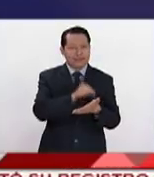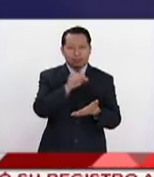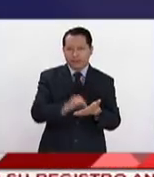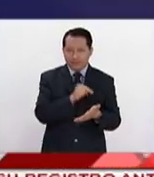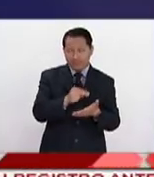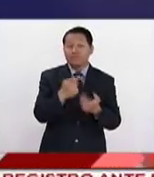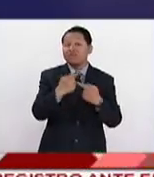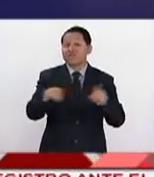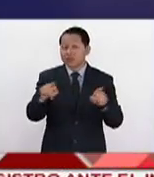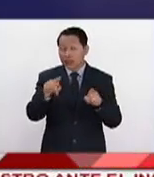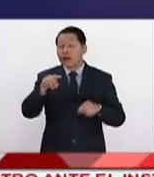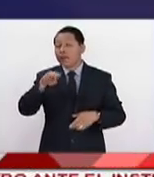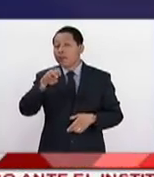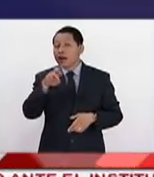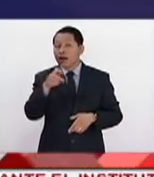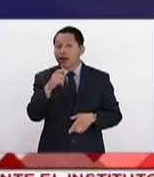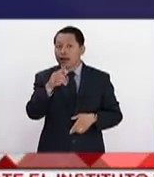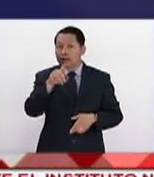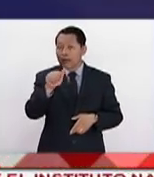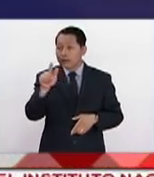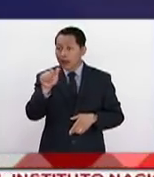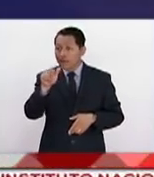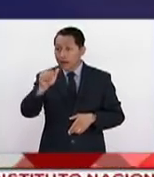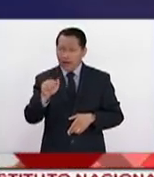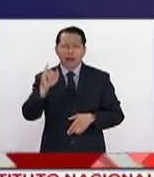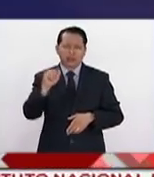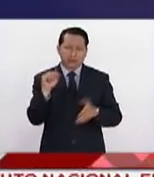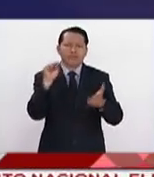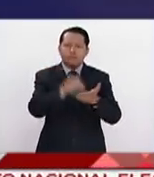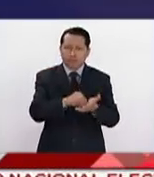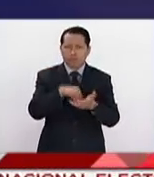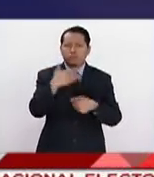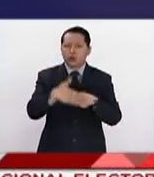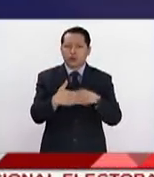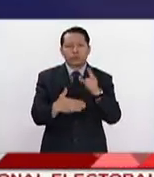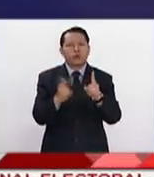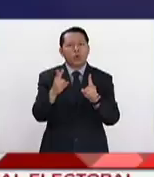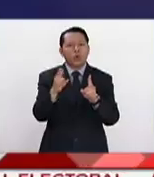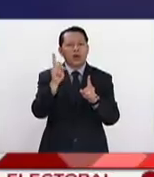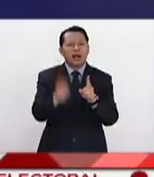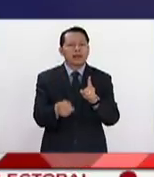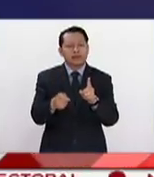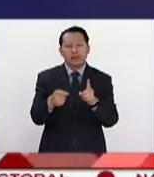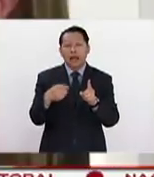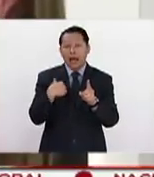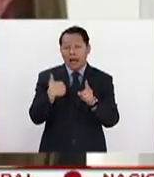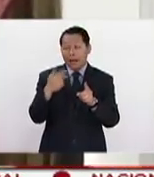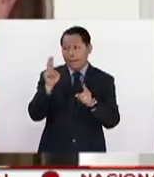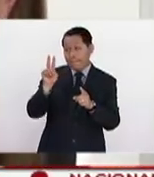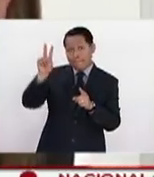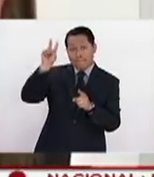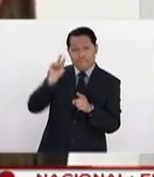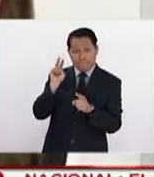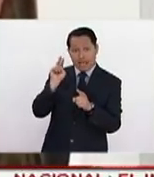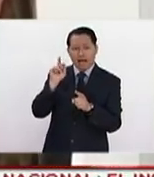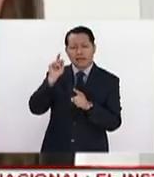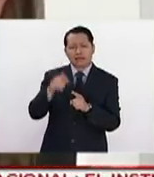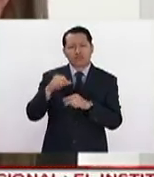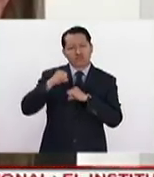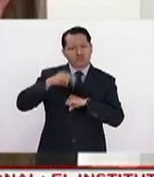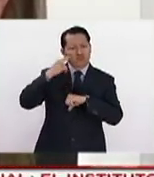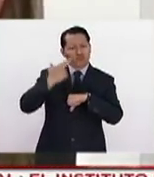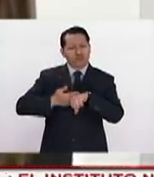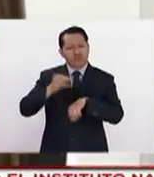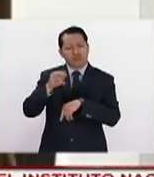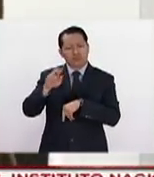que Margarita Zavala sí podrá aparecer en la boleta el próximo 1 de julio. En su sesión del pasado viernes, la autoridad electoral señaló que